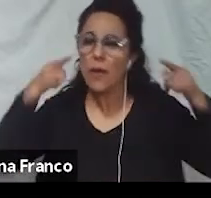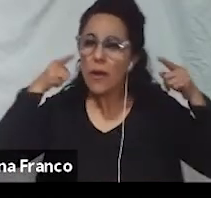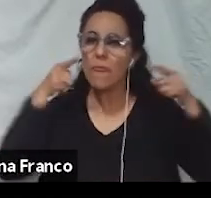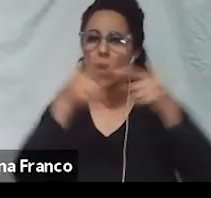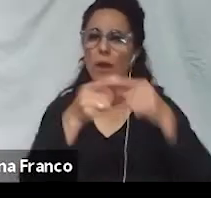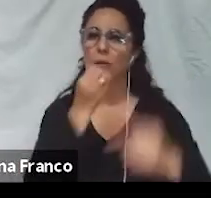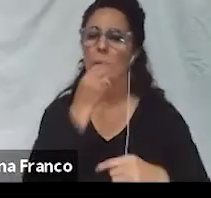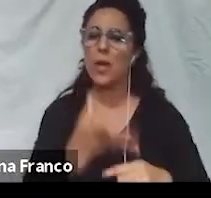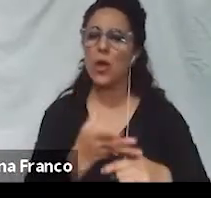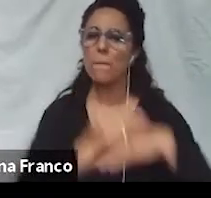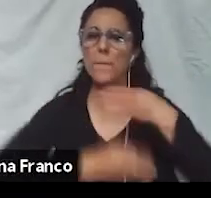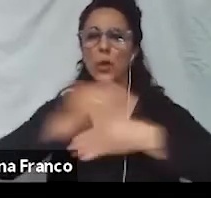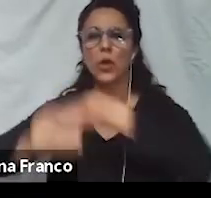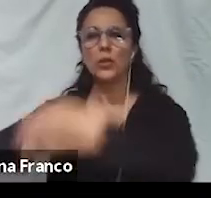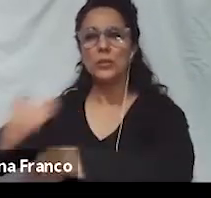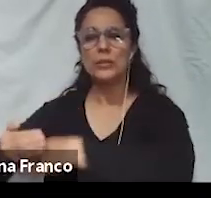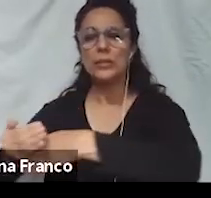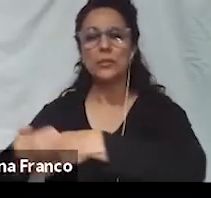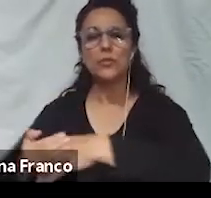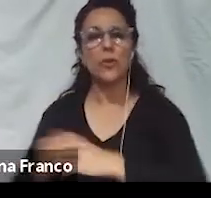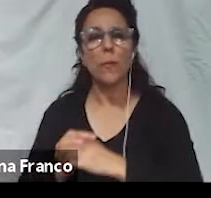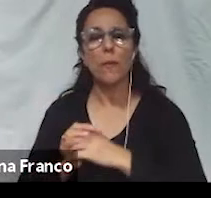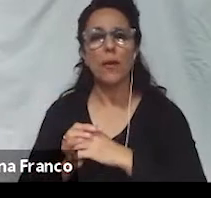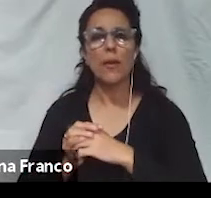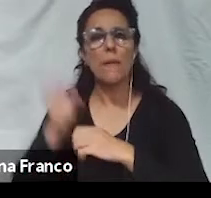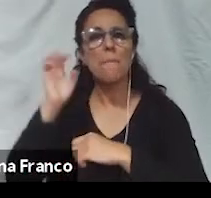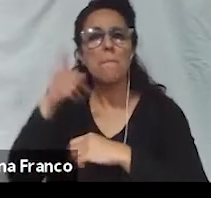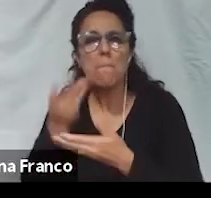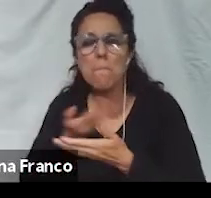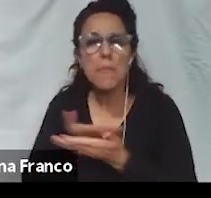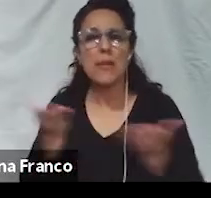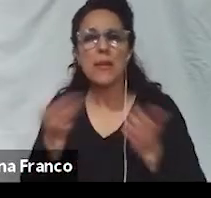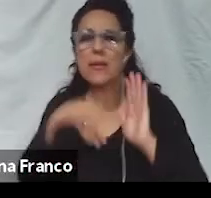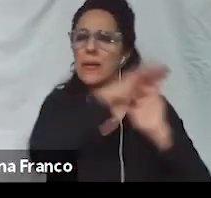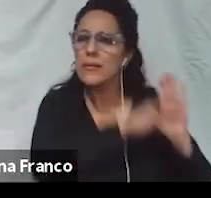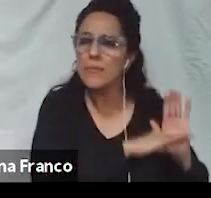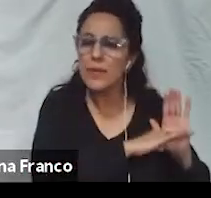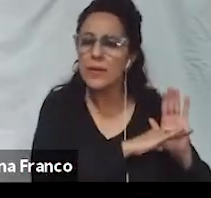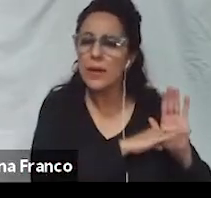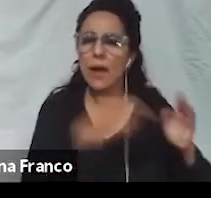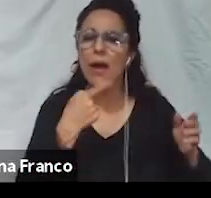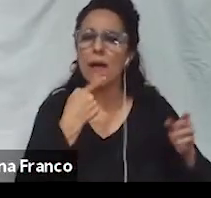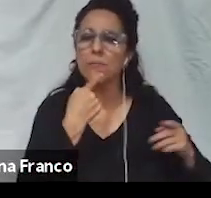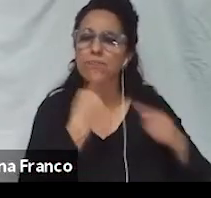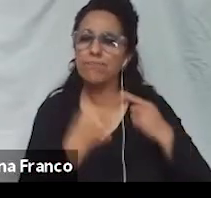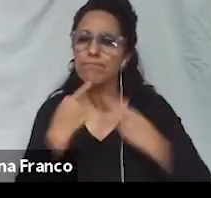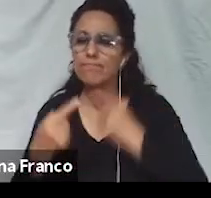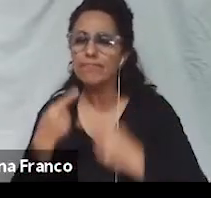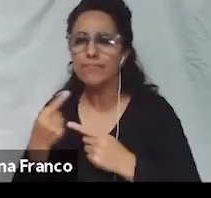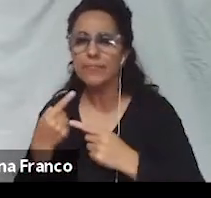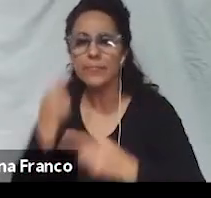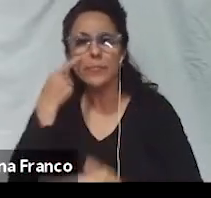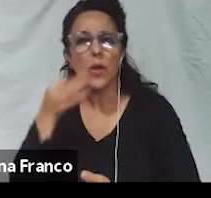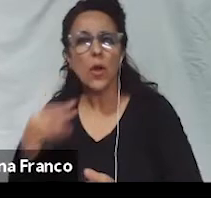enfocarnos mejor en todo el proceso que hay que hacer para planificar una auditoría de accesibilidad